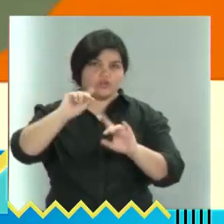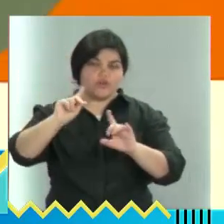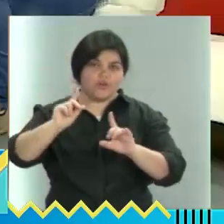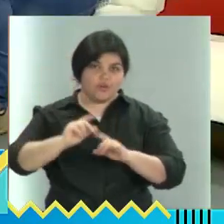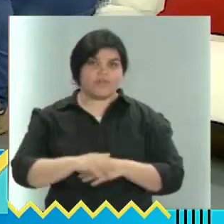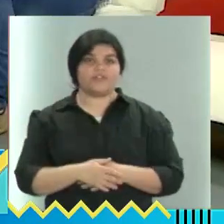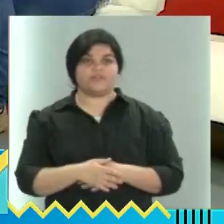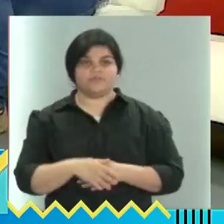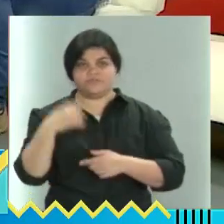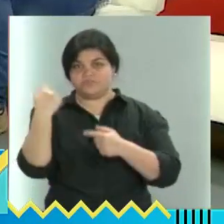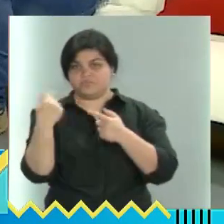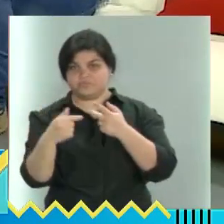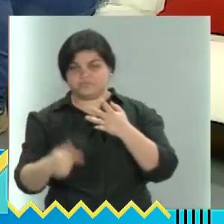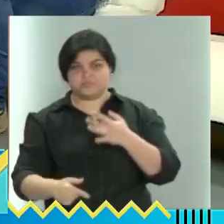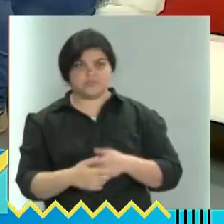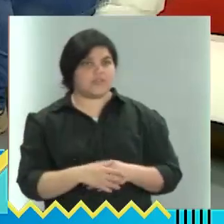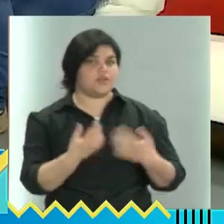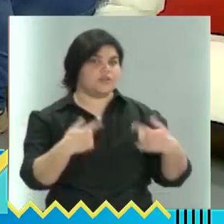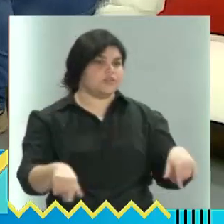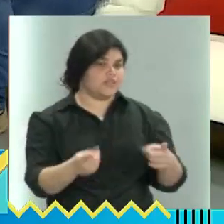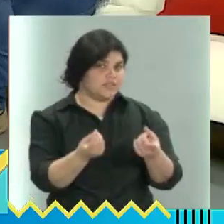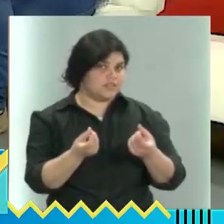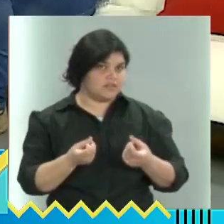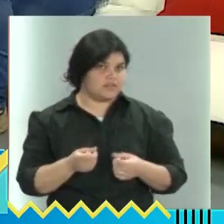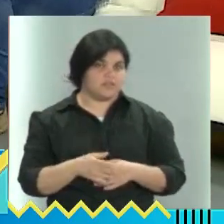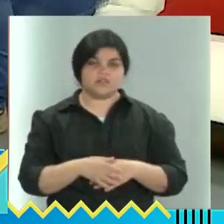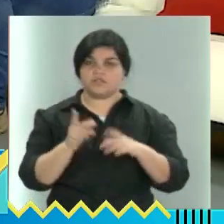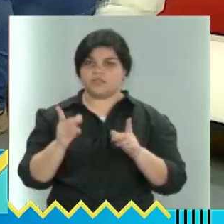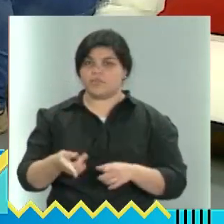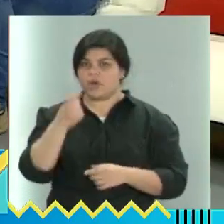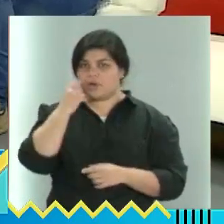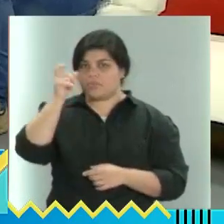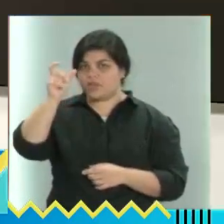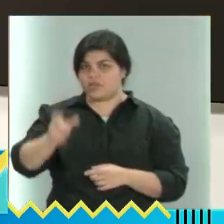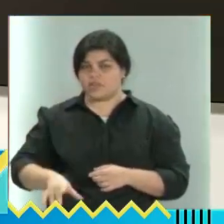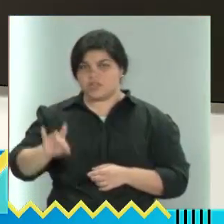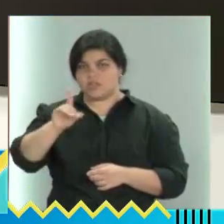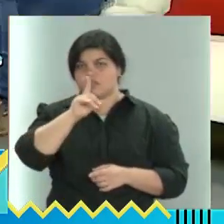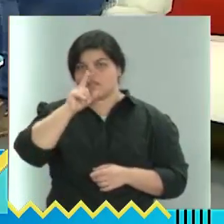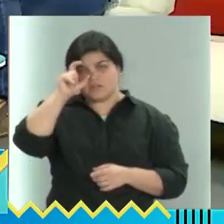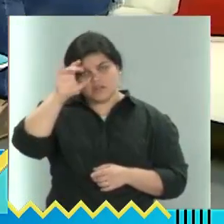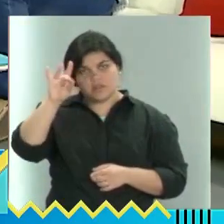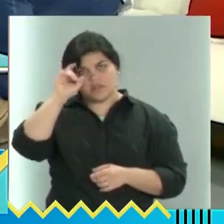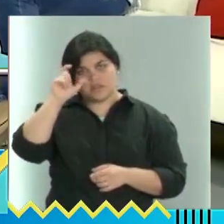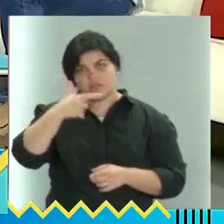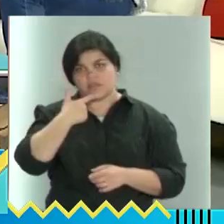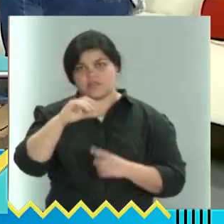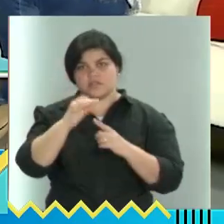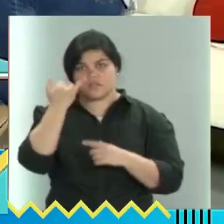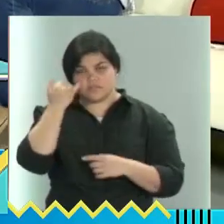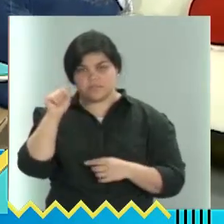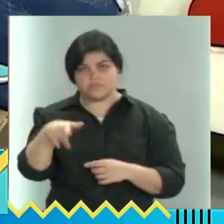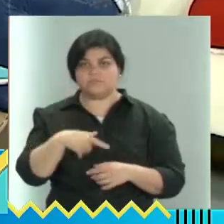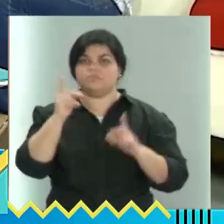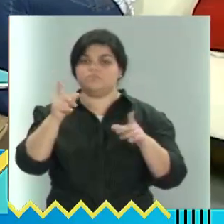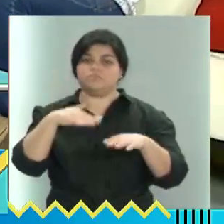era un gran responder a arquitecto. necesidades también. Y lo nombro a Enrico Tedeschi también porque, hablando de urbanismo, me parece que era